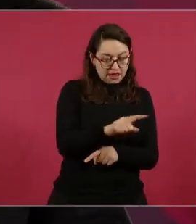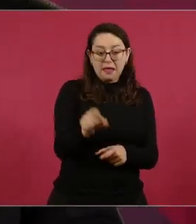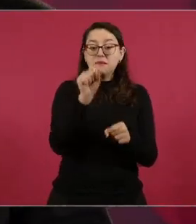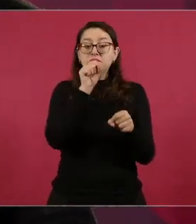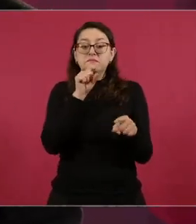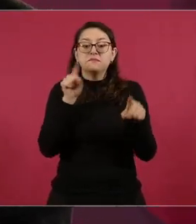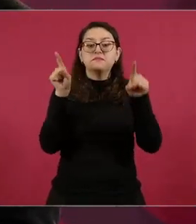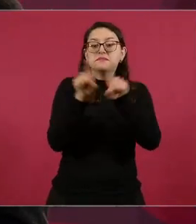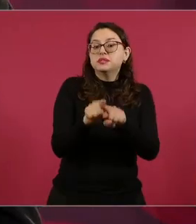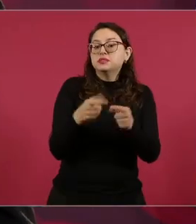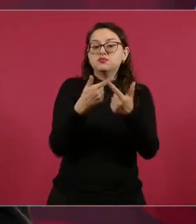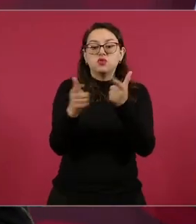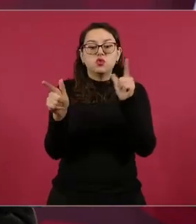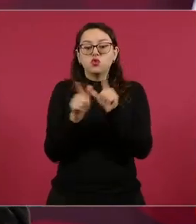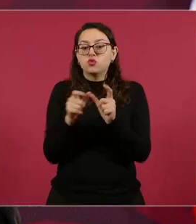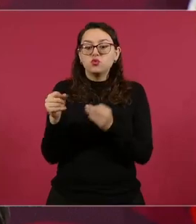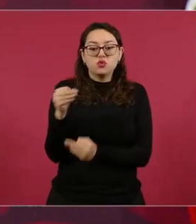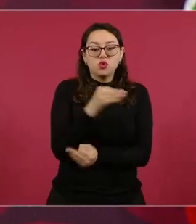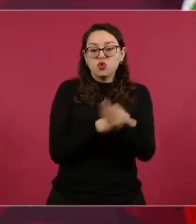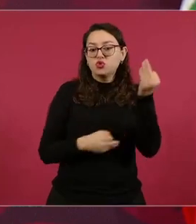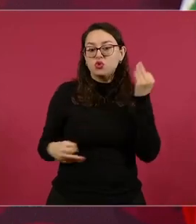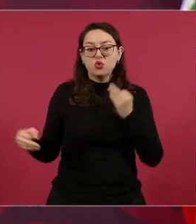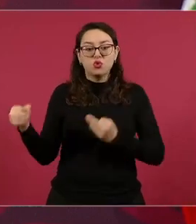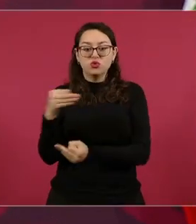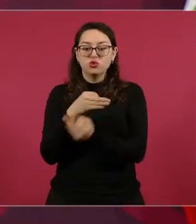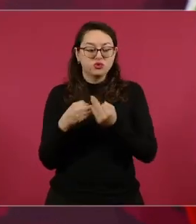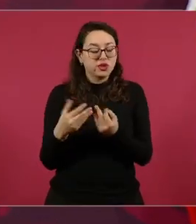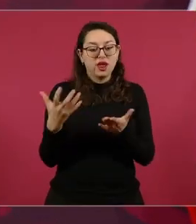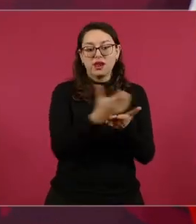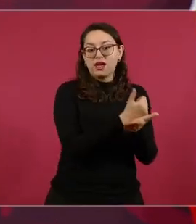a quién le iban a entregar